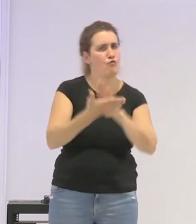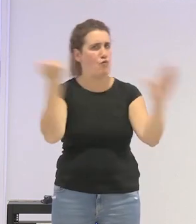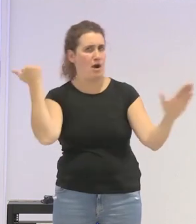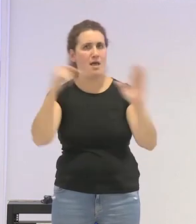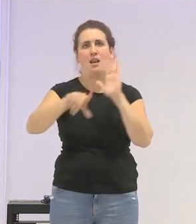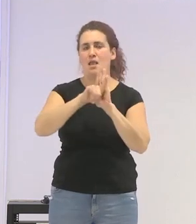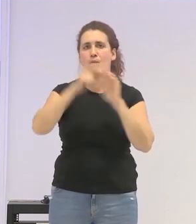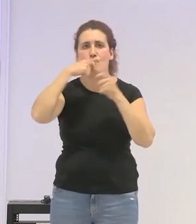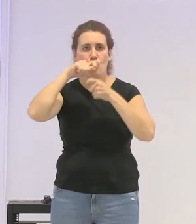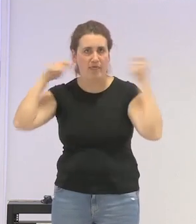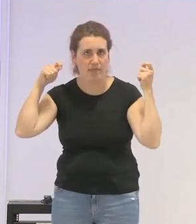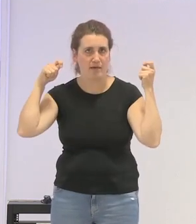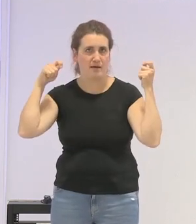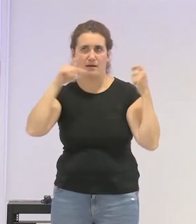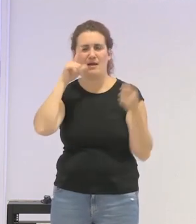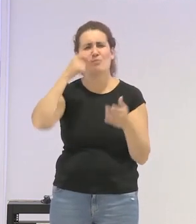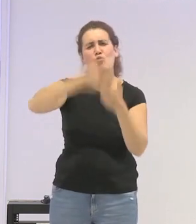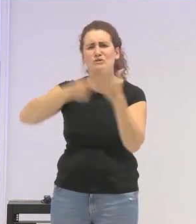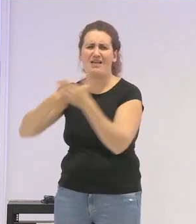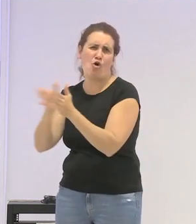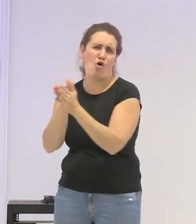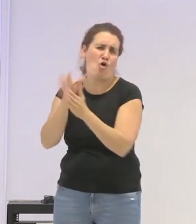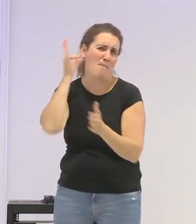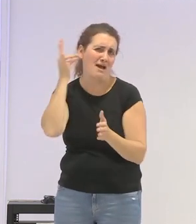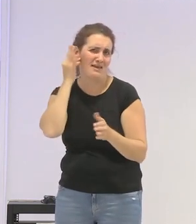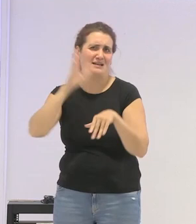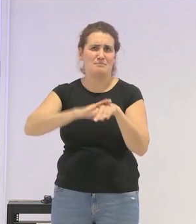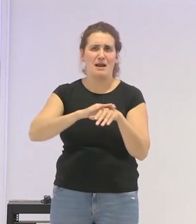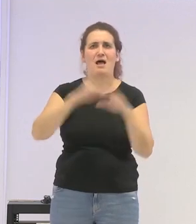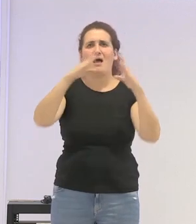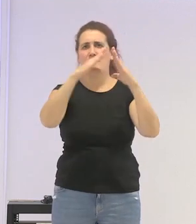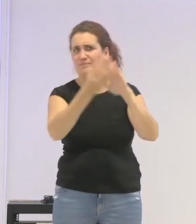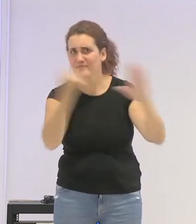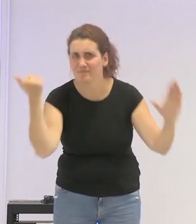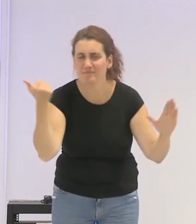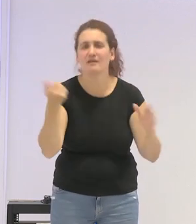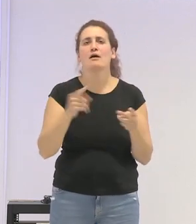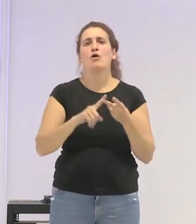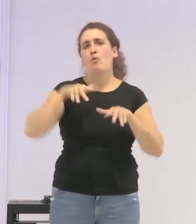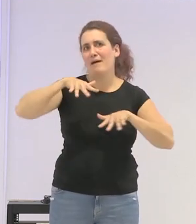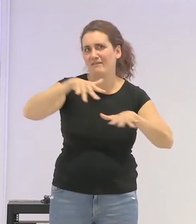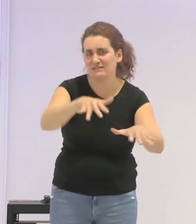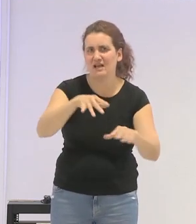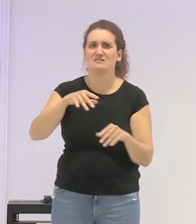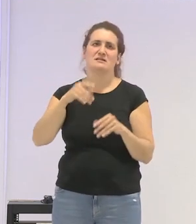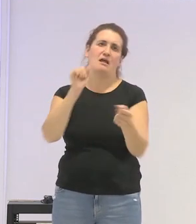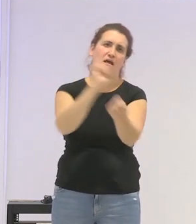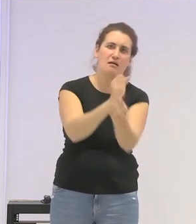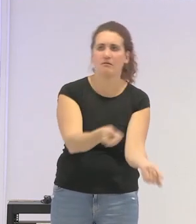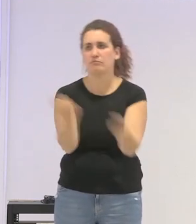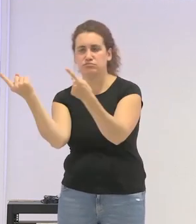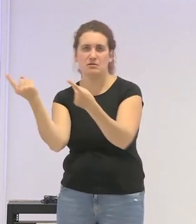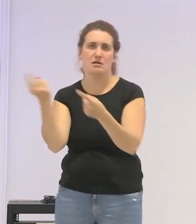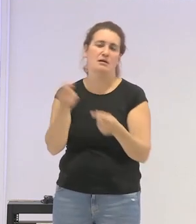que sabemos que está multando a compañeras por parar desahucios o por manifestarse. Esto está pasando ahora y entonces,